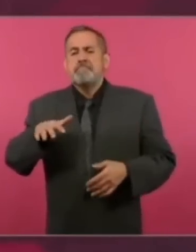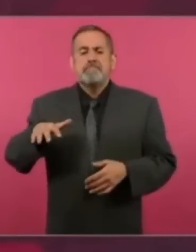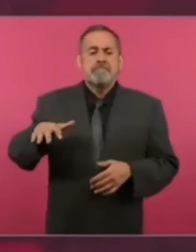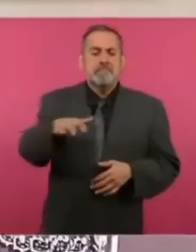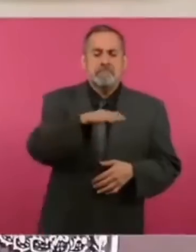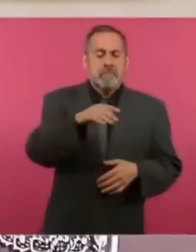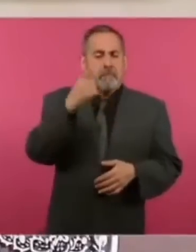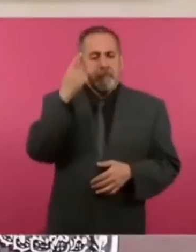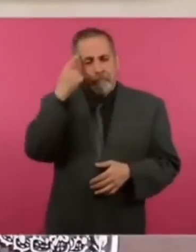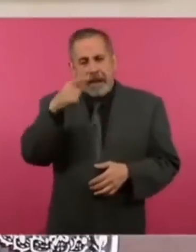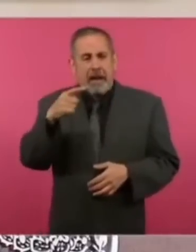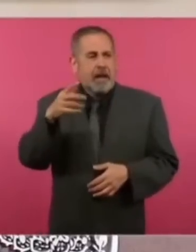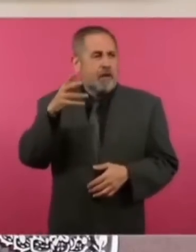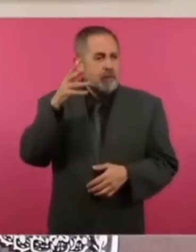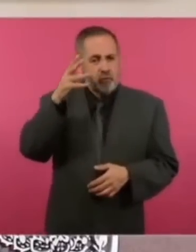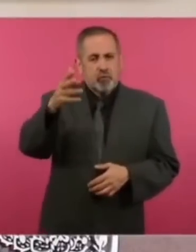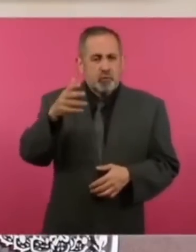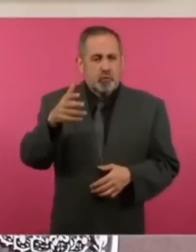el goce,